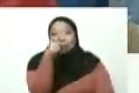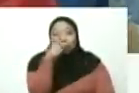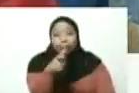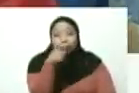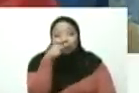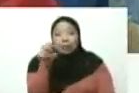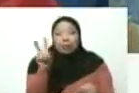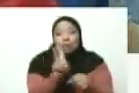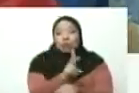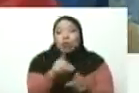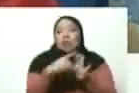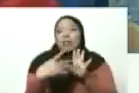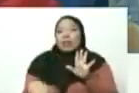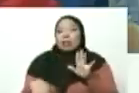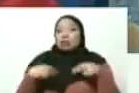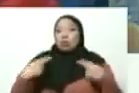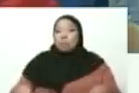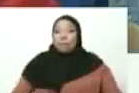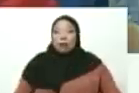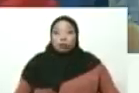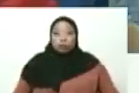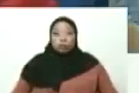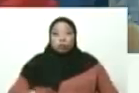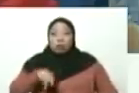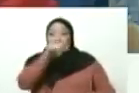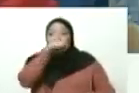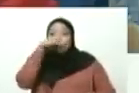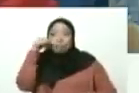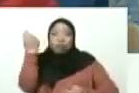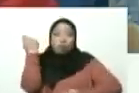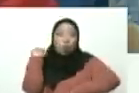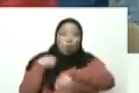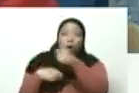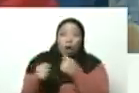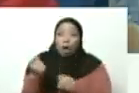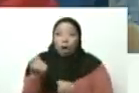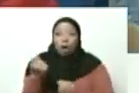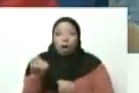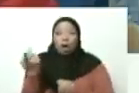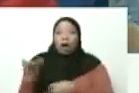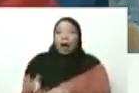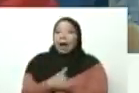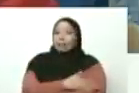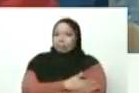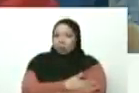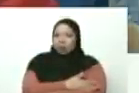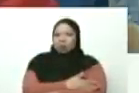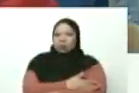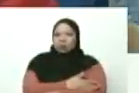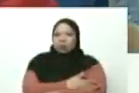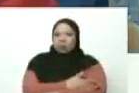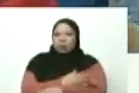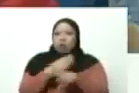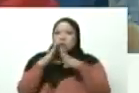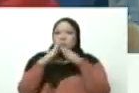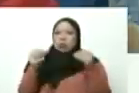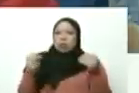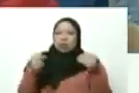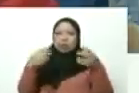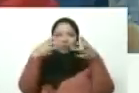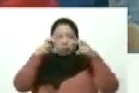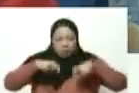violaciones a derechos humanos drogas etcétera en la anterior gestión llenas todas dichas investigaciones